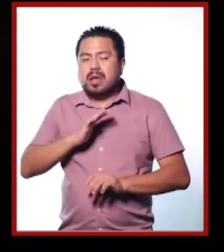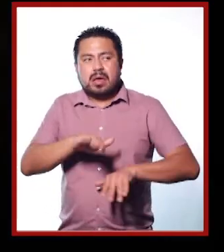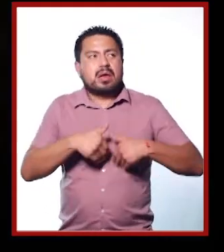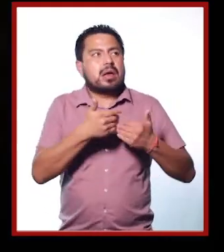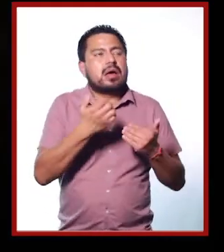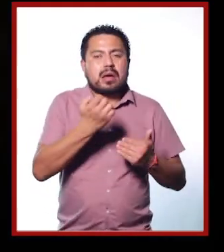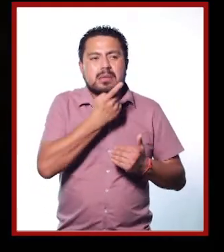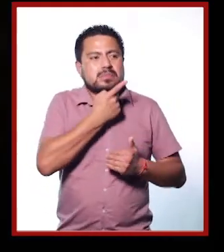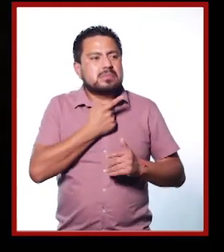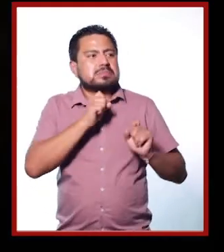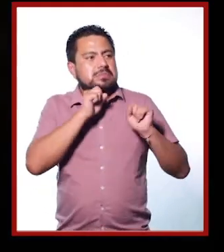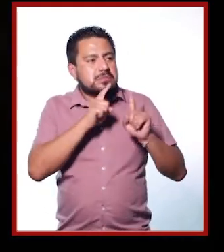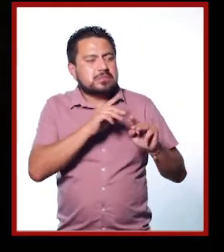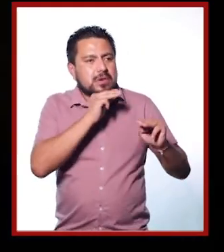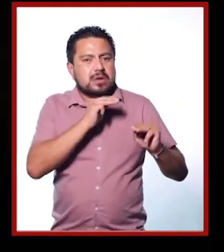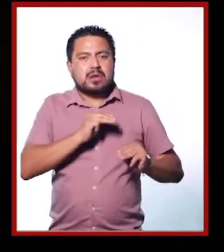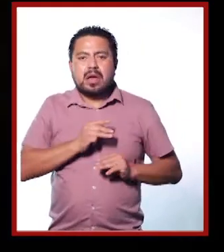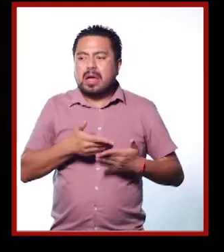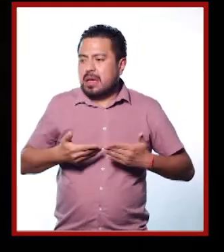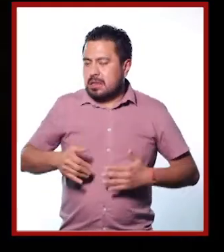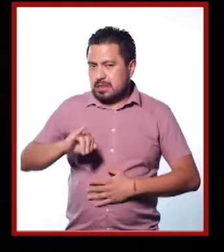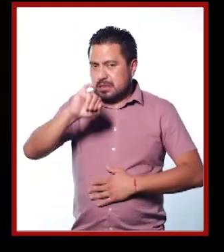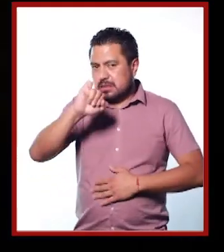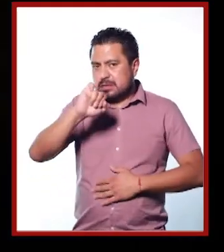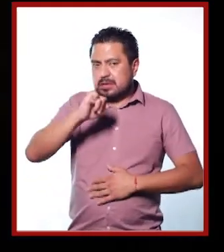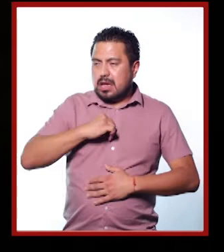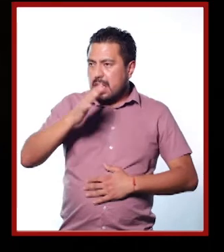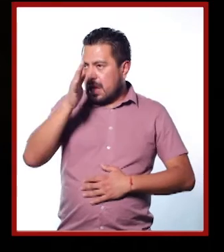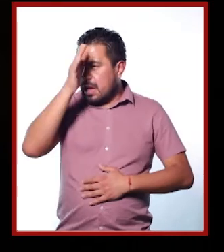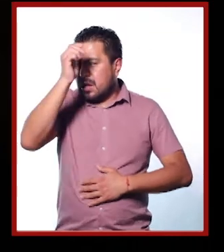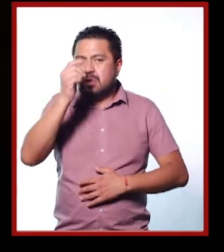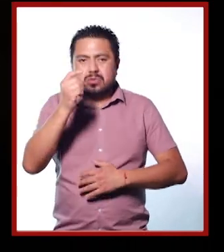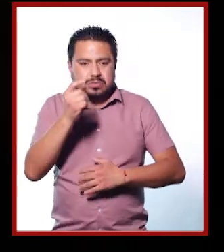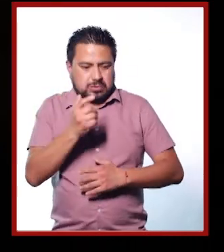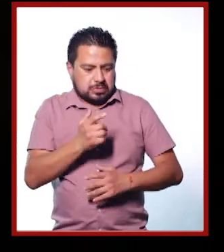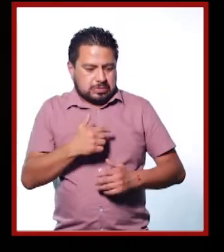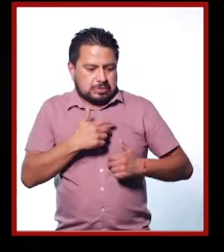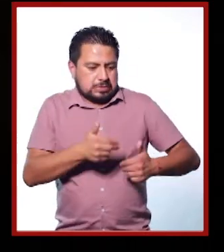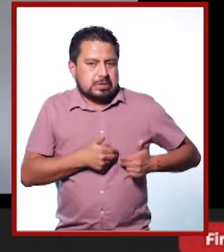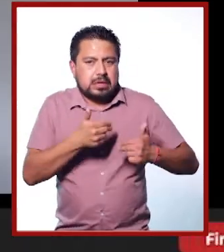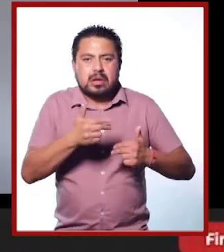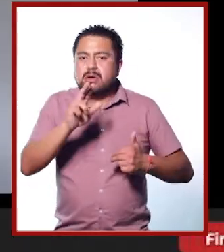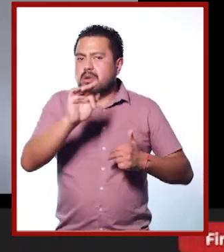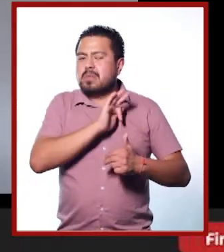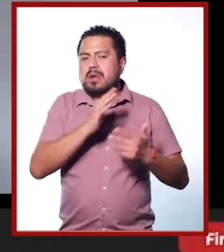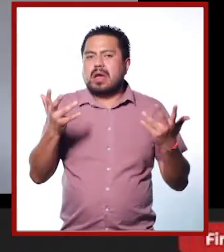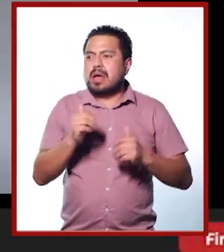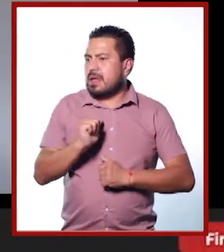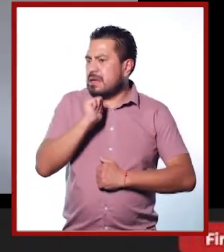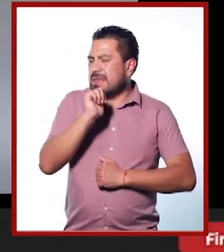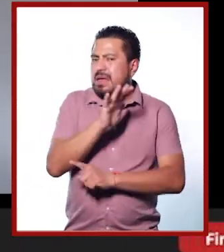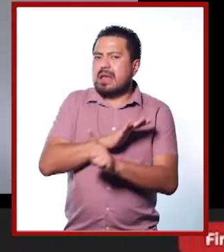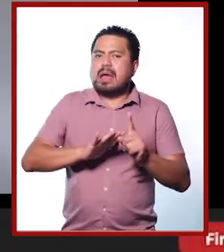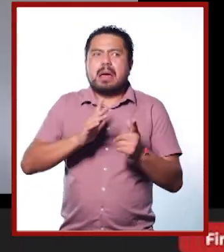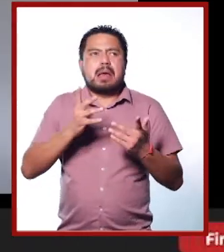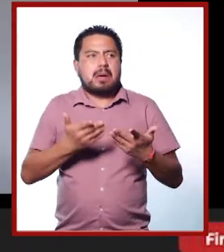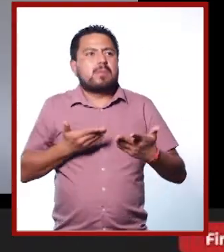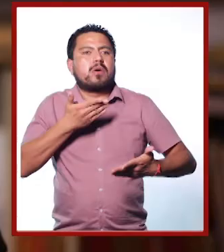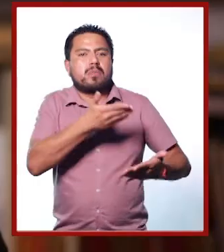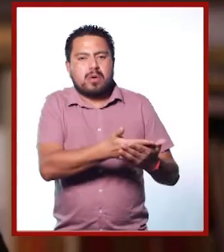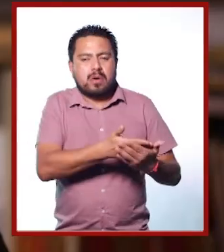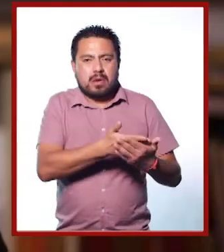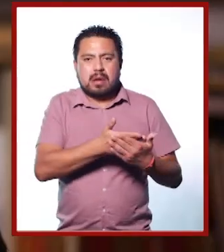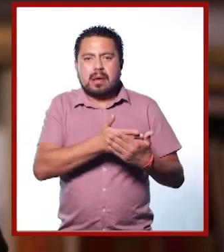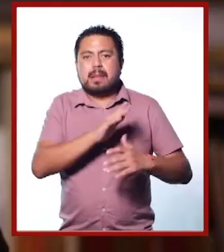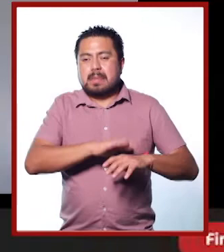y llego a la escuela y me repiten ese mismo mensaje. Entonces, por supuesto, el autoconcepto que yo estoy creando es que nunca voy a poder hacer nada de lo que me proponga,